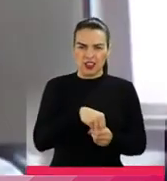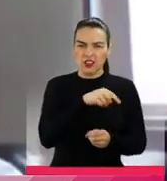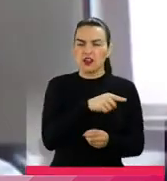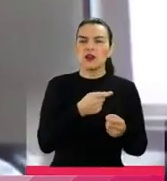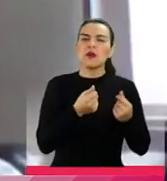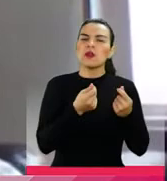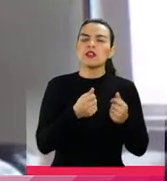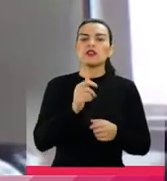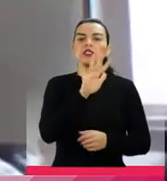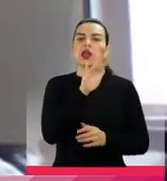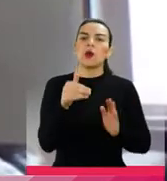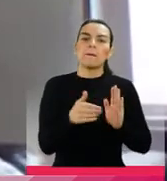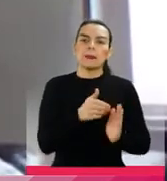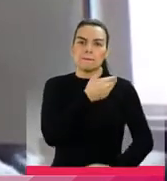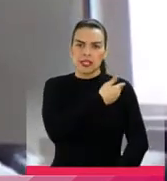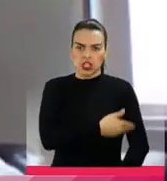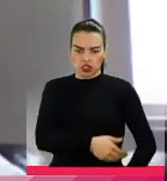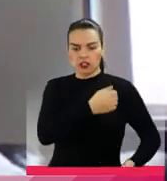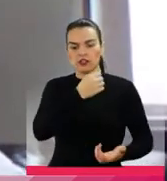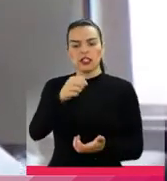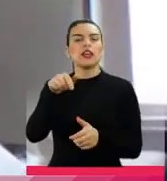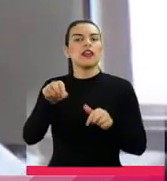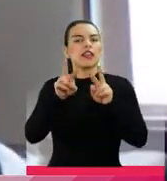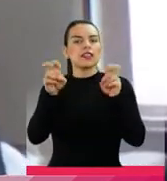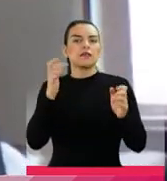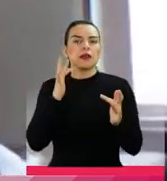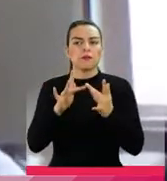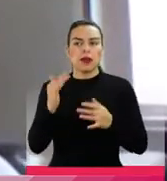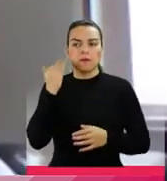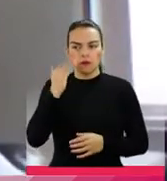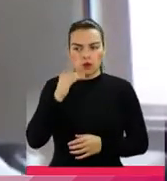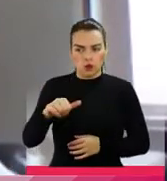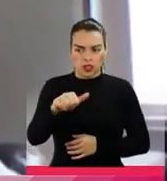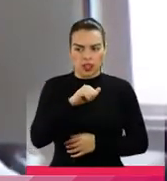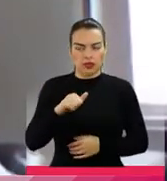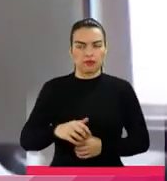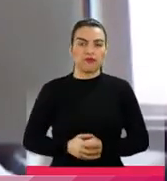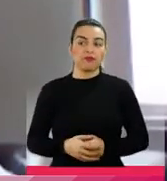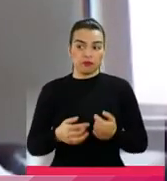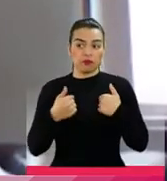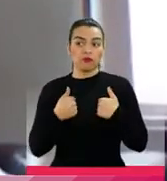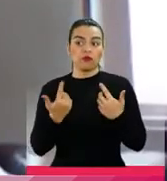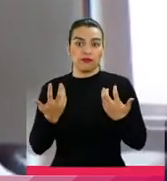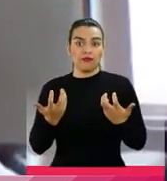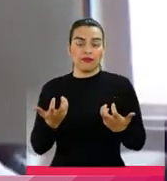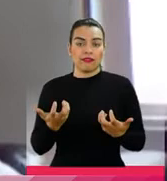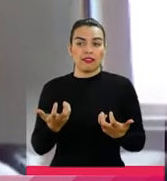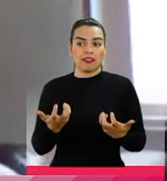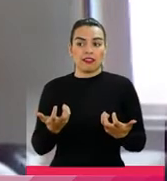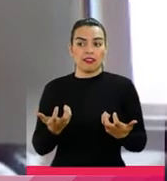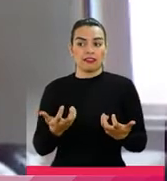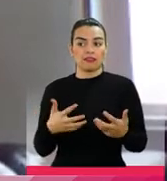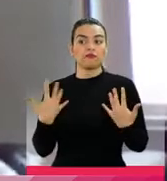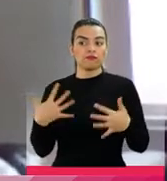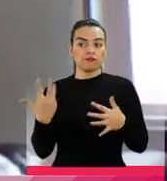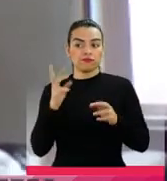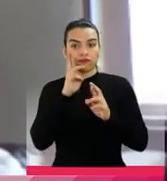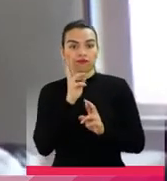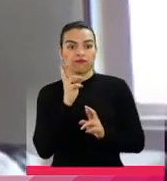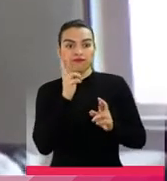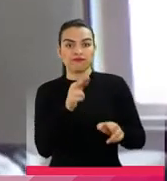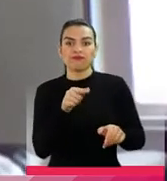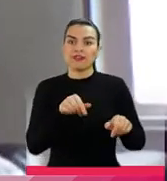yo sí quiero resaltar que el tema de la mujer sigue siendo prioritario